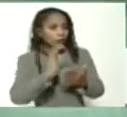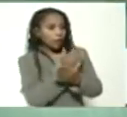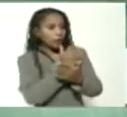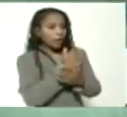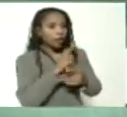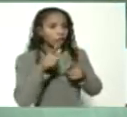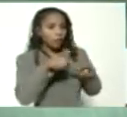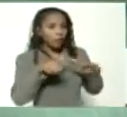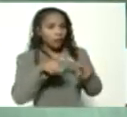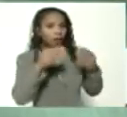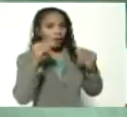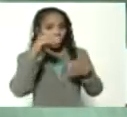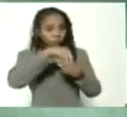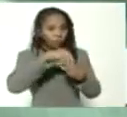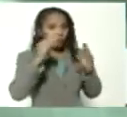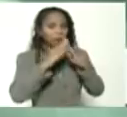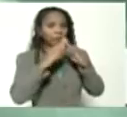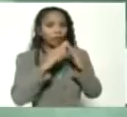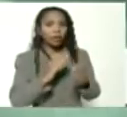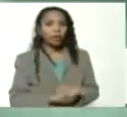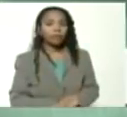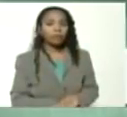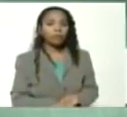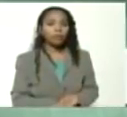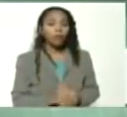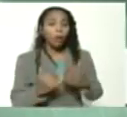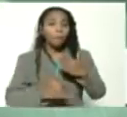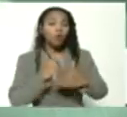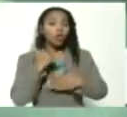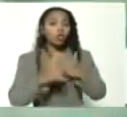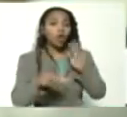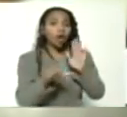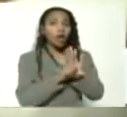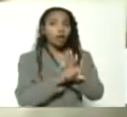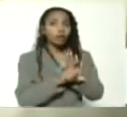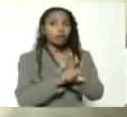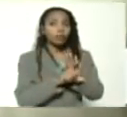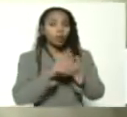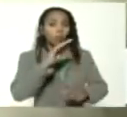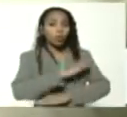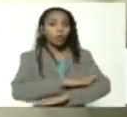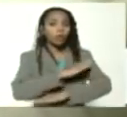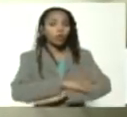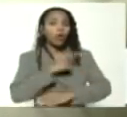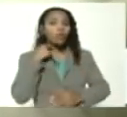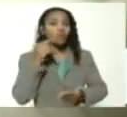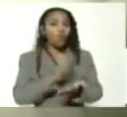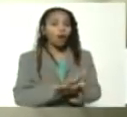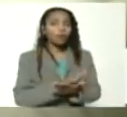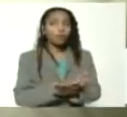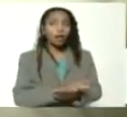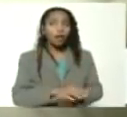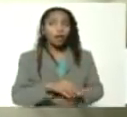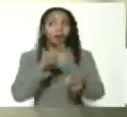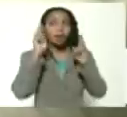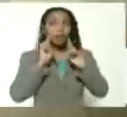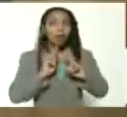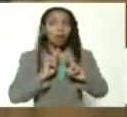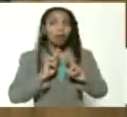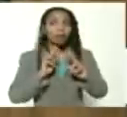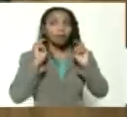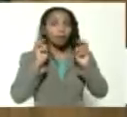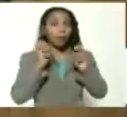sus hábitats. Un proyecto de ley para optar voluntariamente a una muerte digna en caso de personas